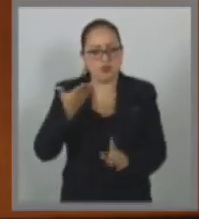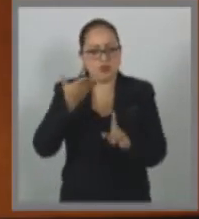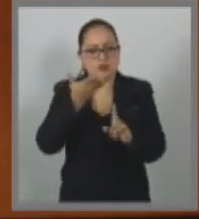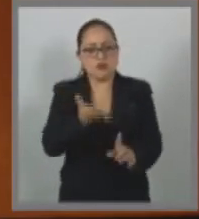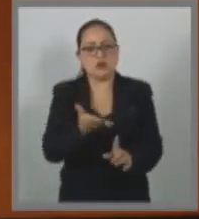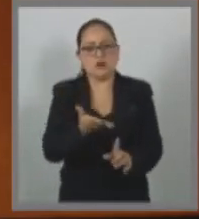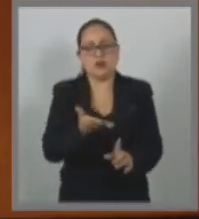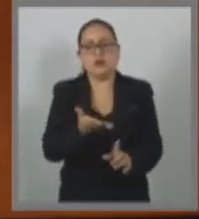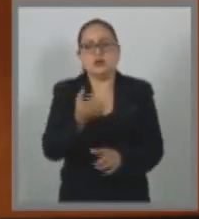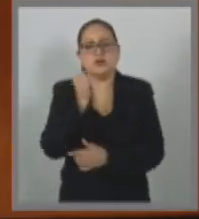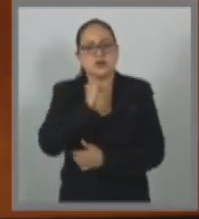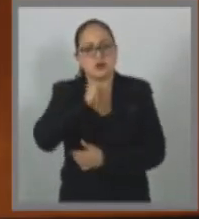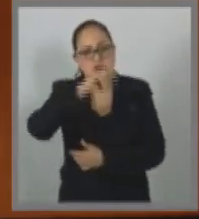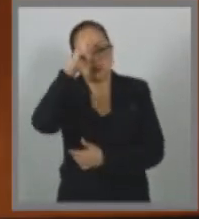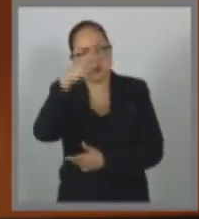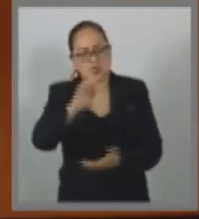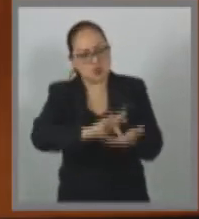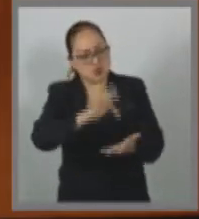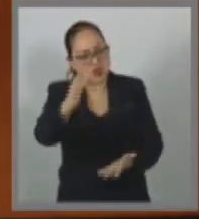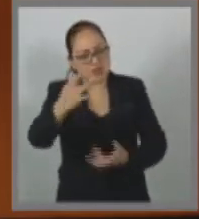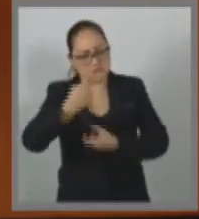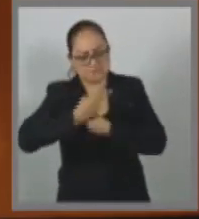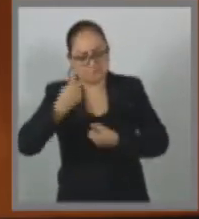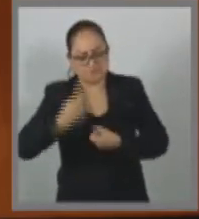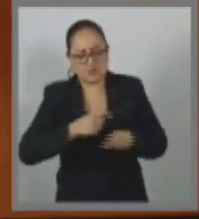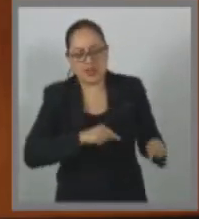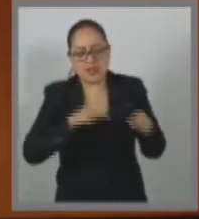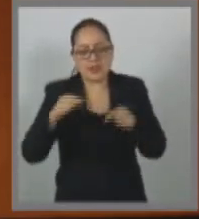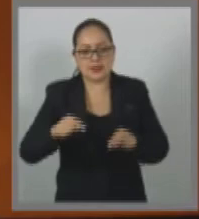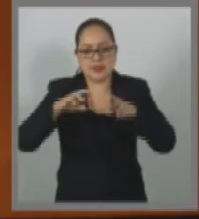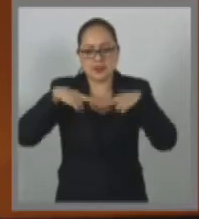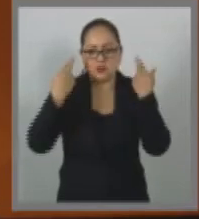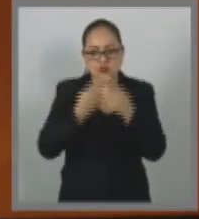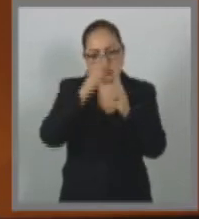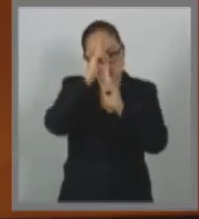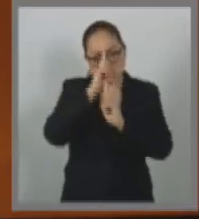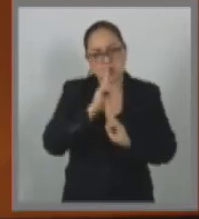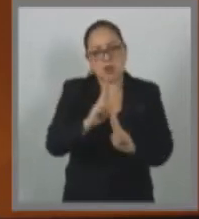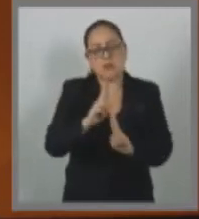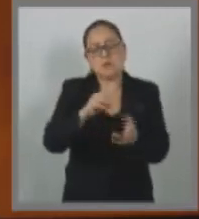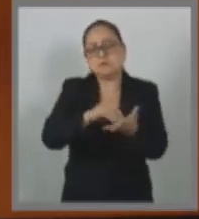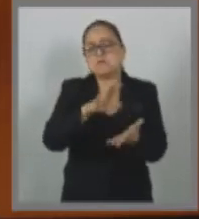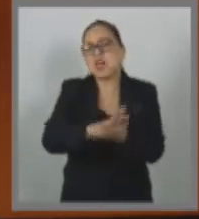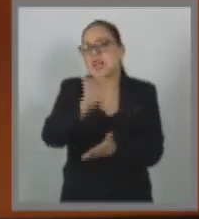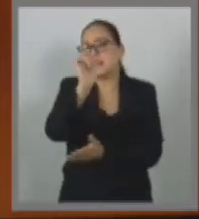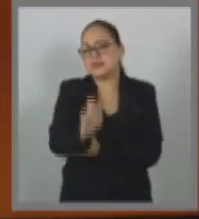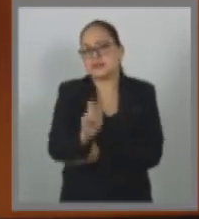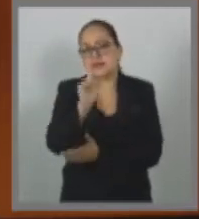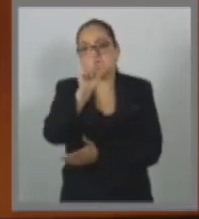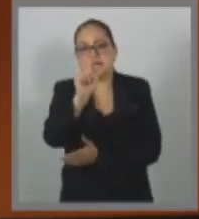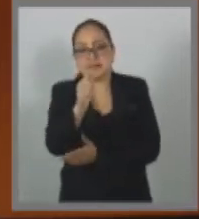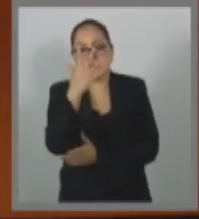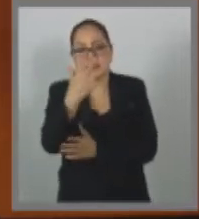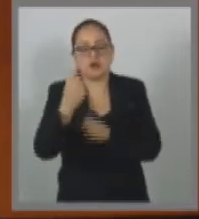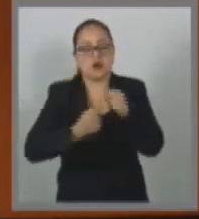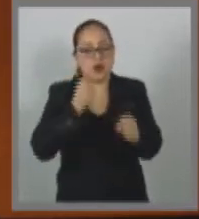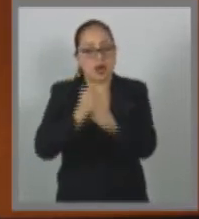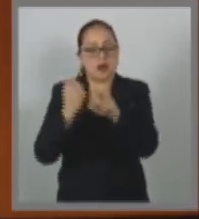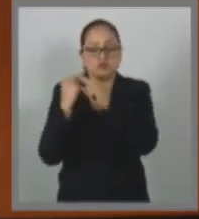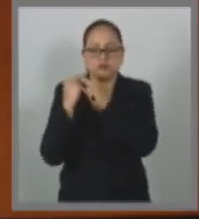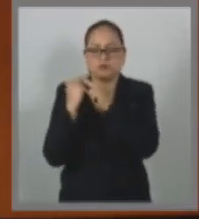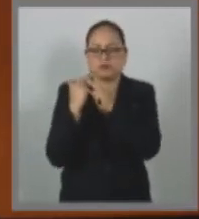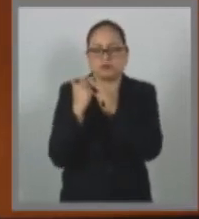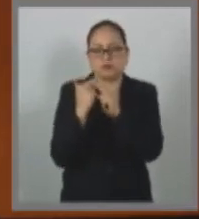al Senado de la República la invitación a esta sesión solemne para conmemorar el 75 aniversario de una